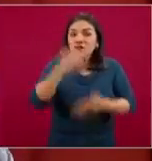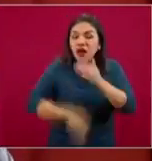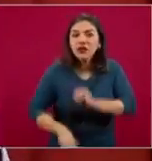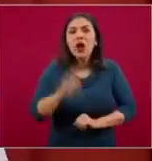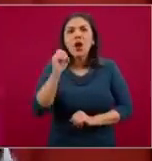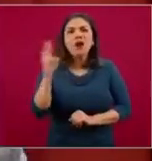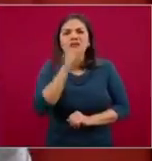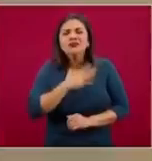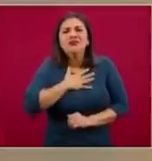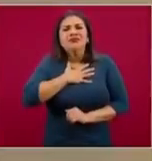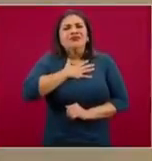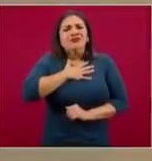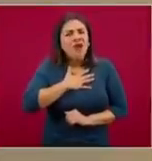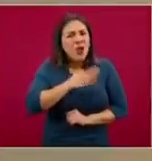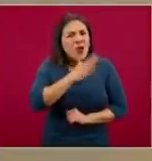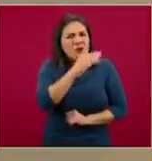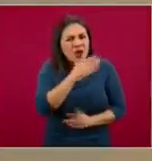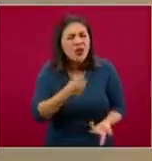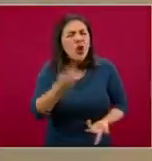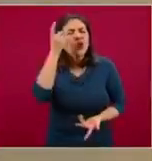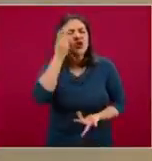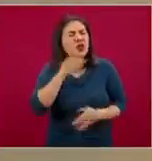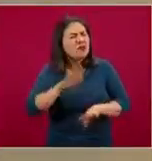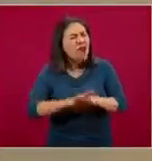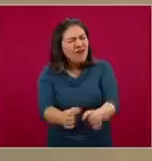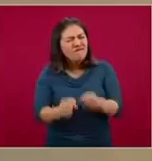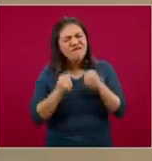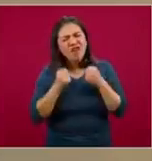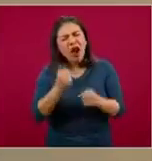para respirar, sueño excesivo,